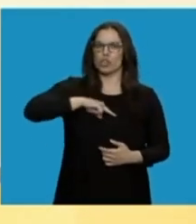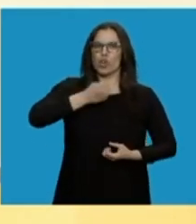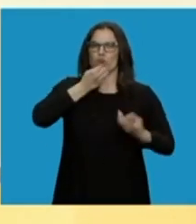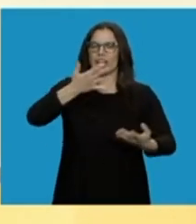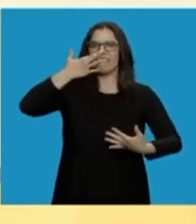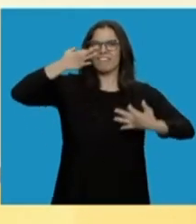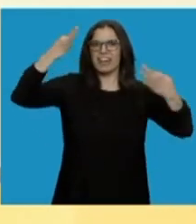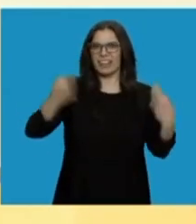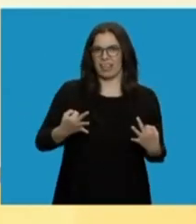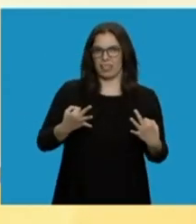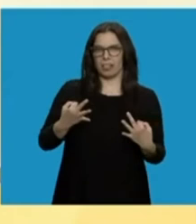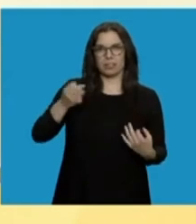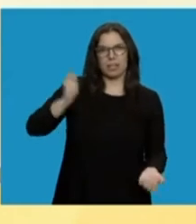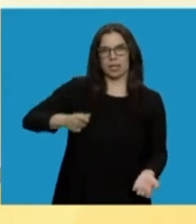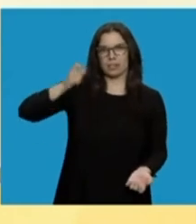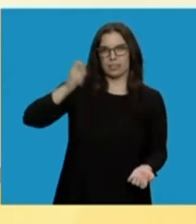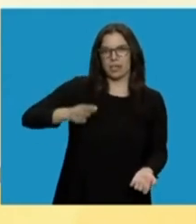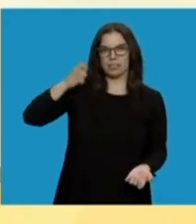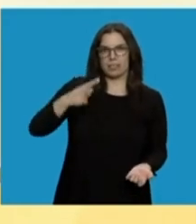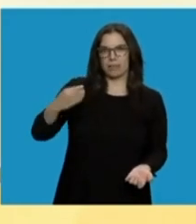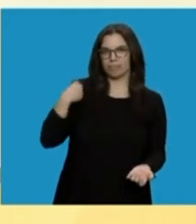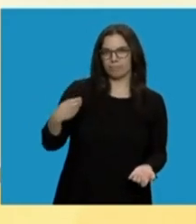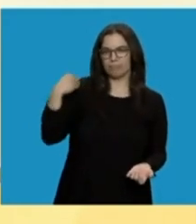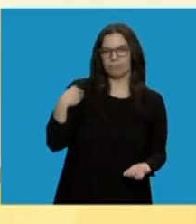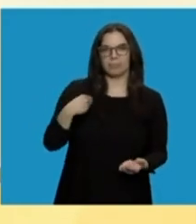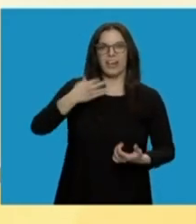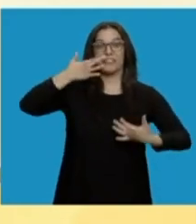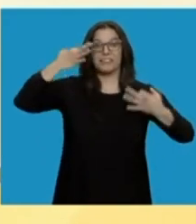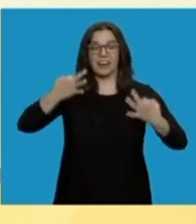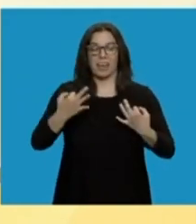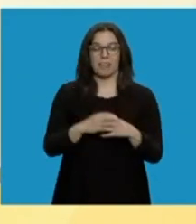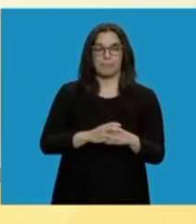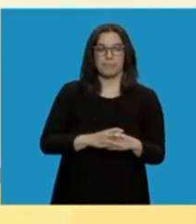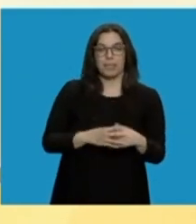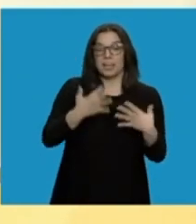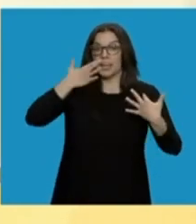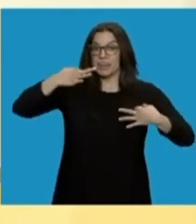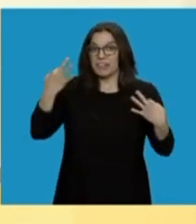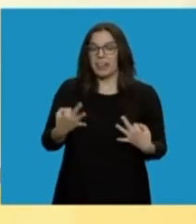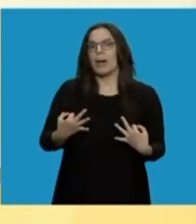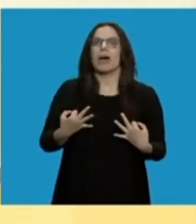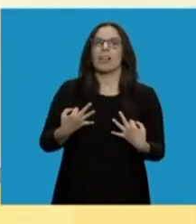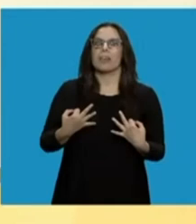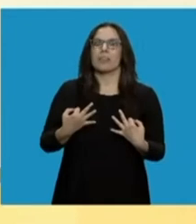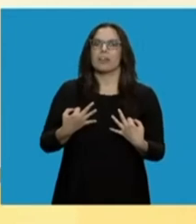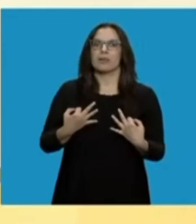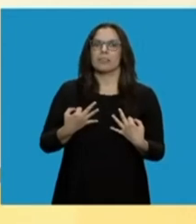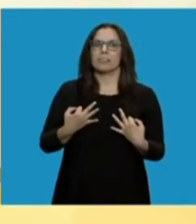verdad. La verdad. Y la verdad no es solo adulterarla,